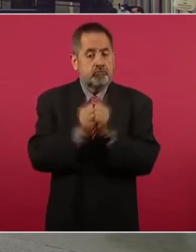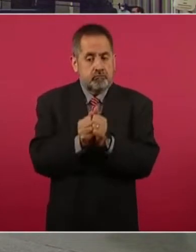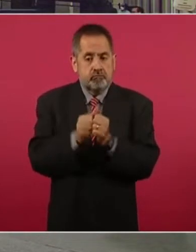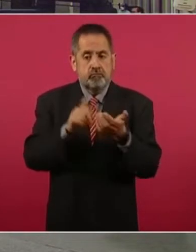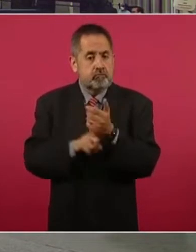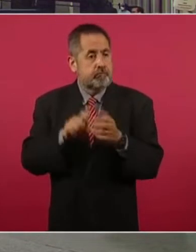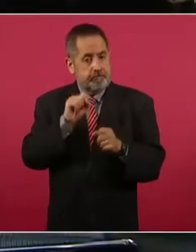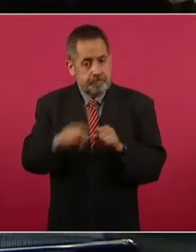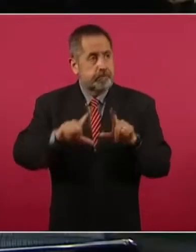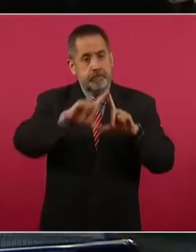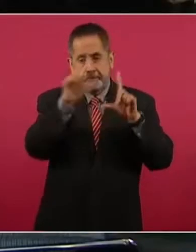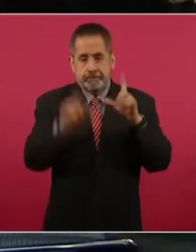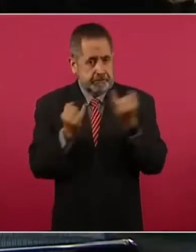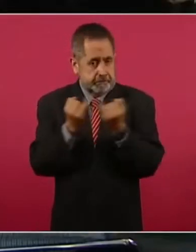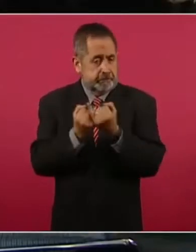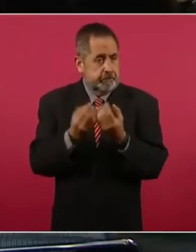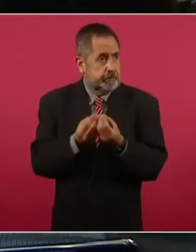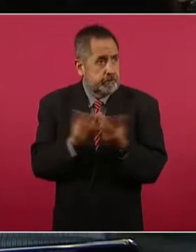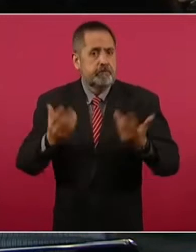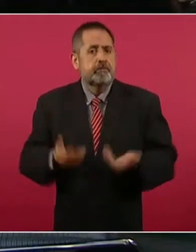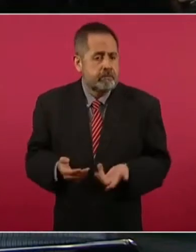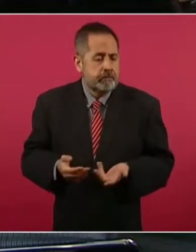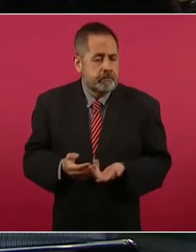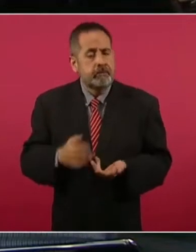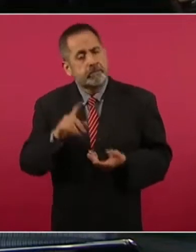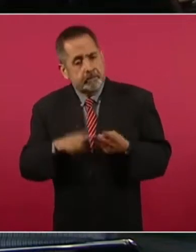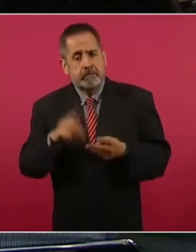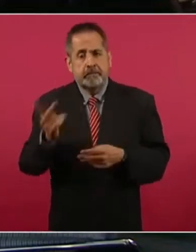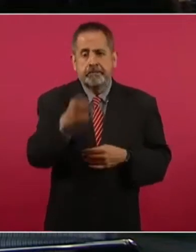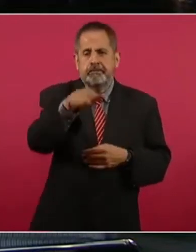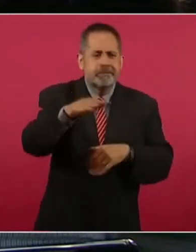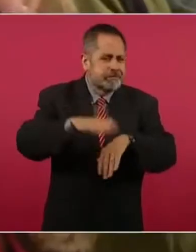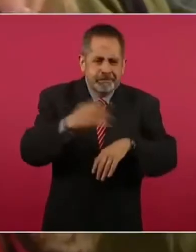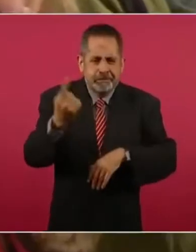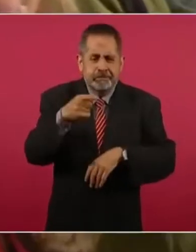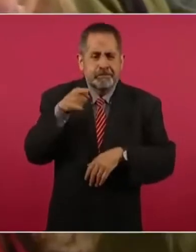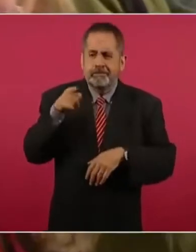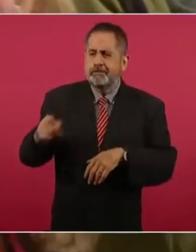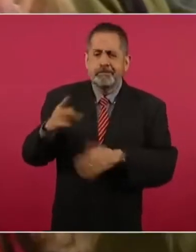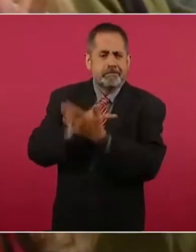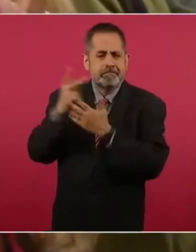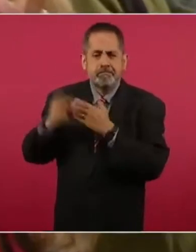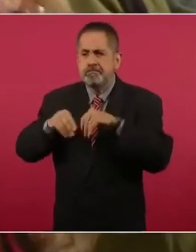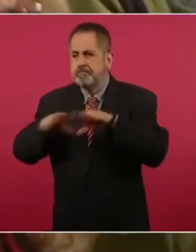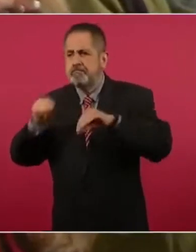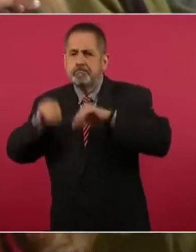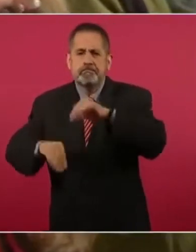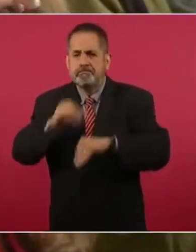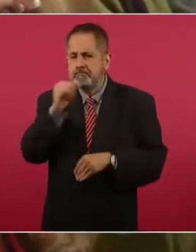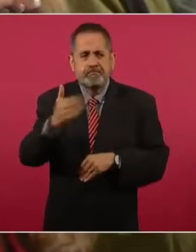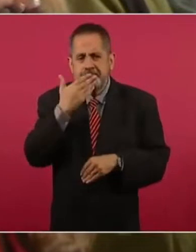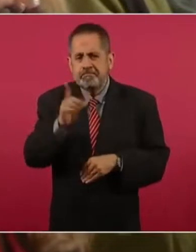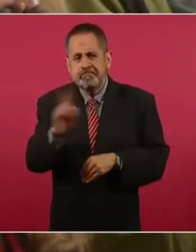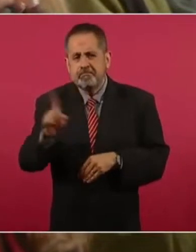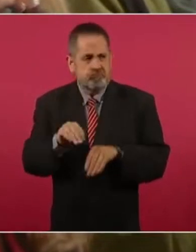del país. Y también preguntar si hay alguna información justamente del por qué este programa no se pudo como consolidar